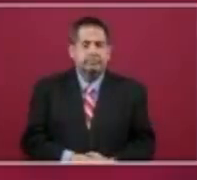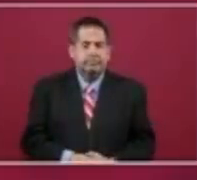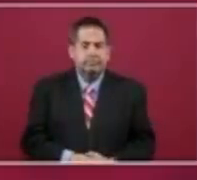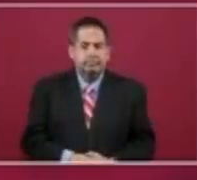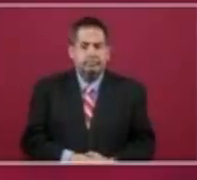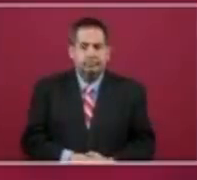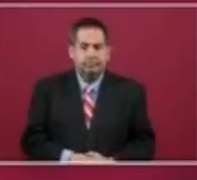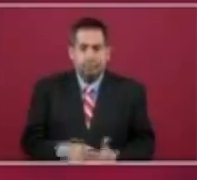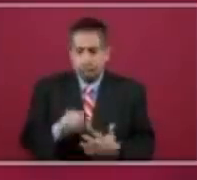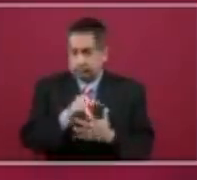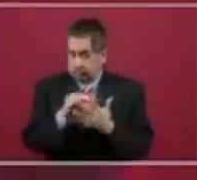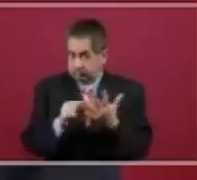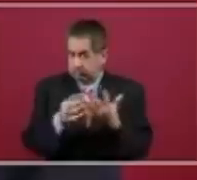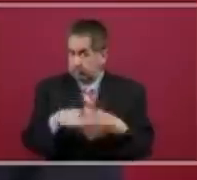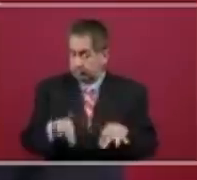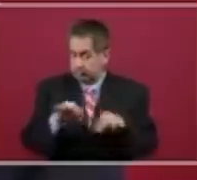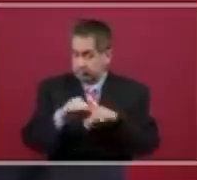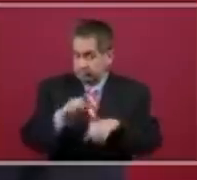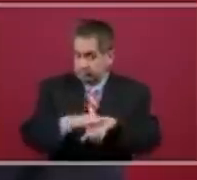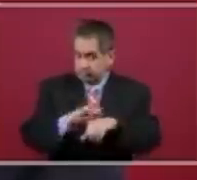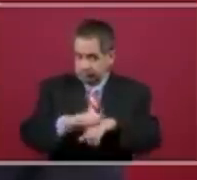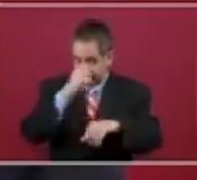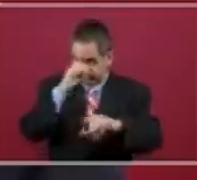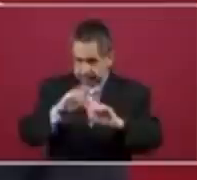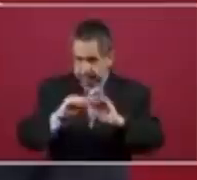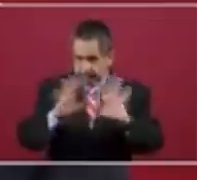Todo esto es importante que se aclare.